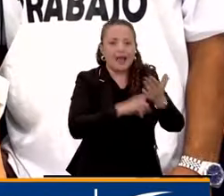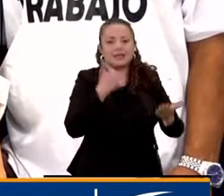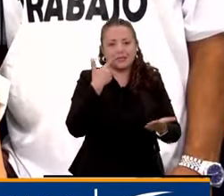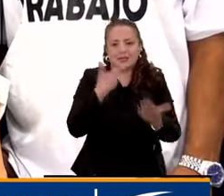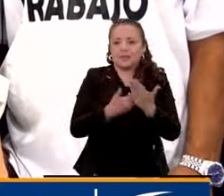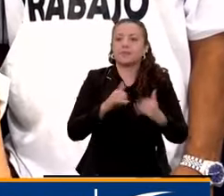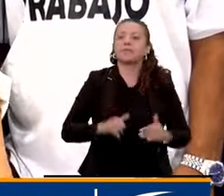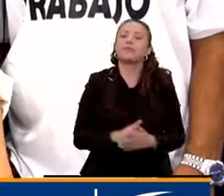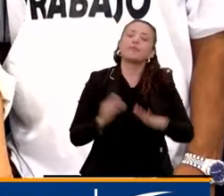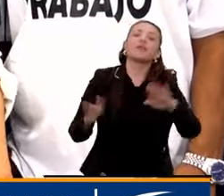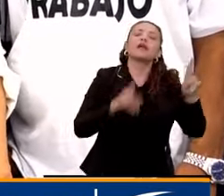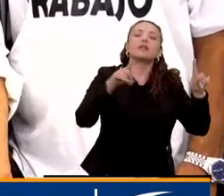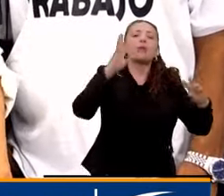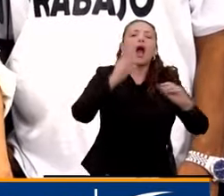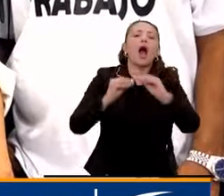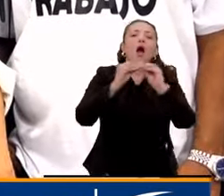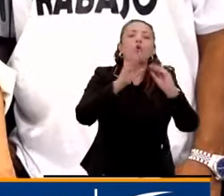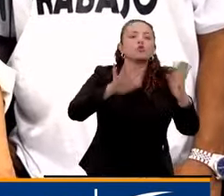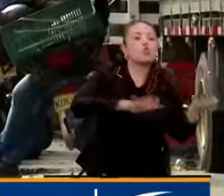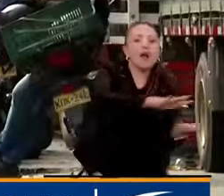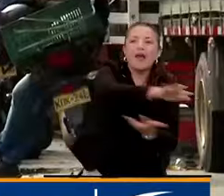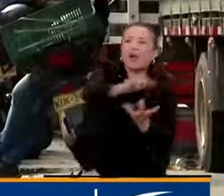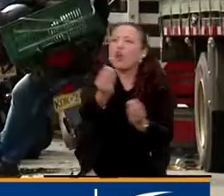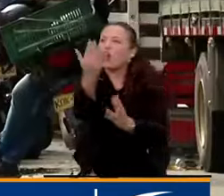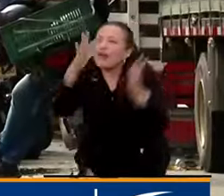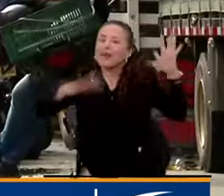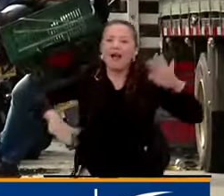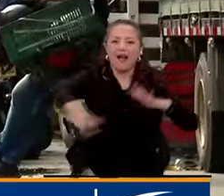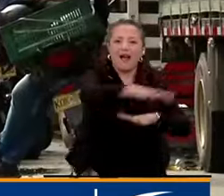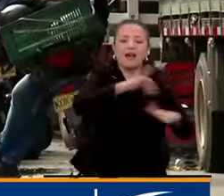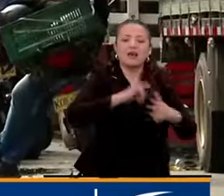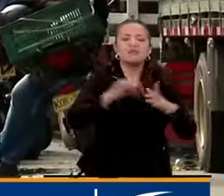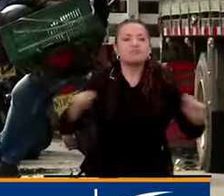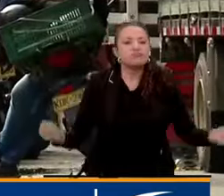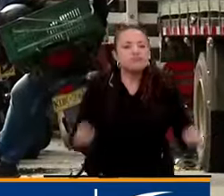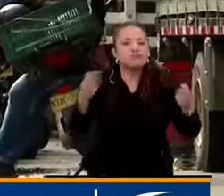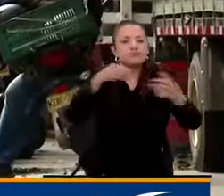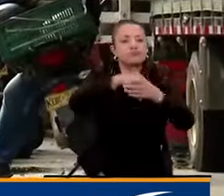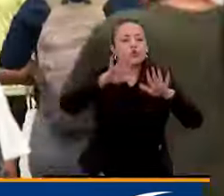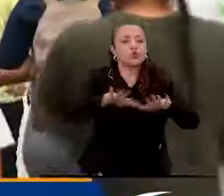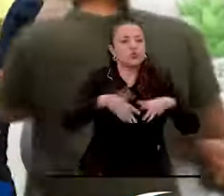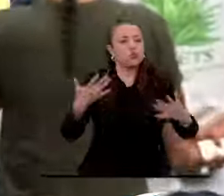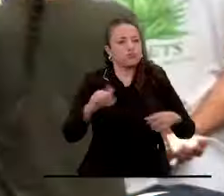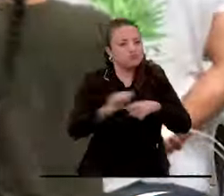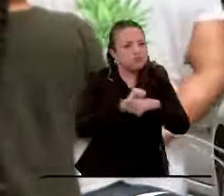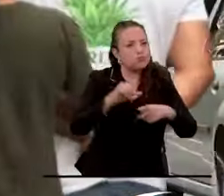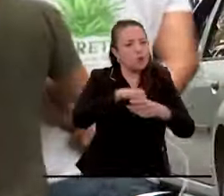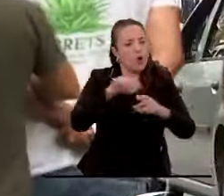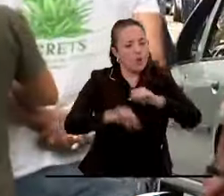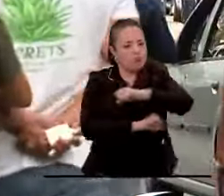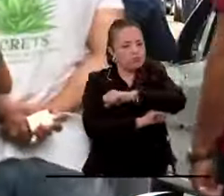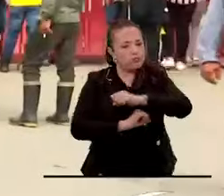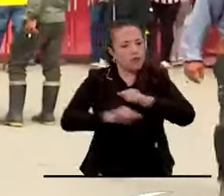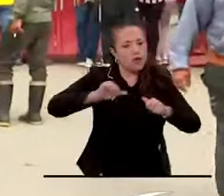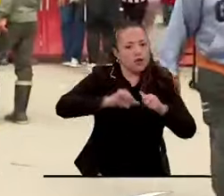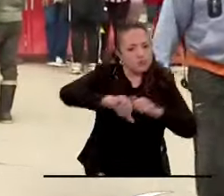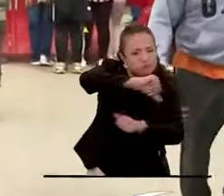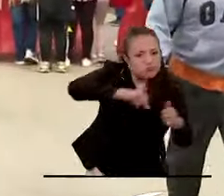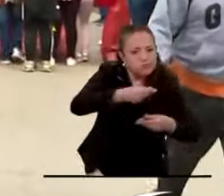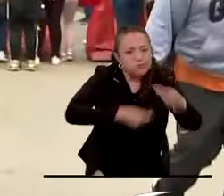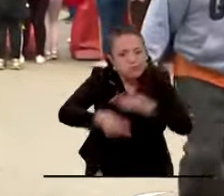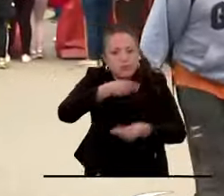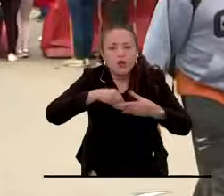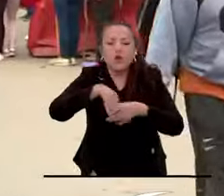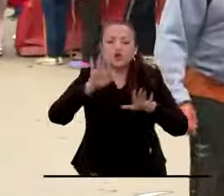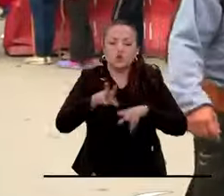también se acordó la recuperación ecológica del territorio y el fomento de prácticas sostenibles ambientales dentro del marco del distrito agrominero